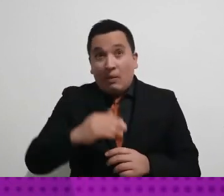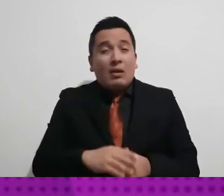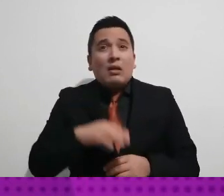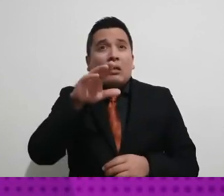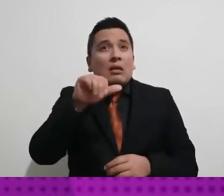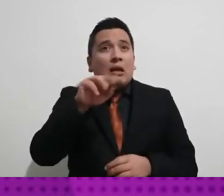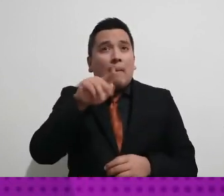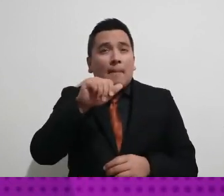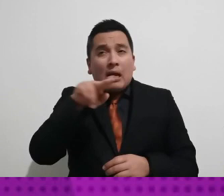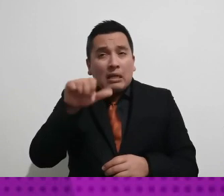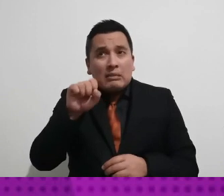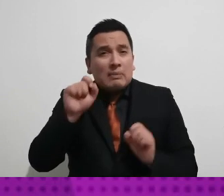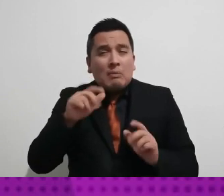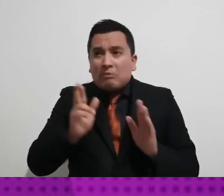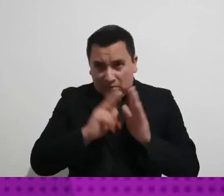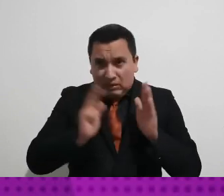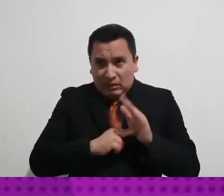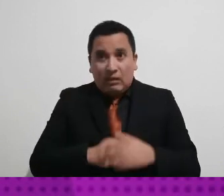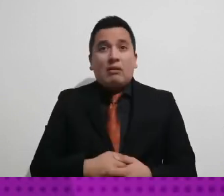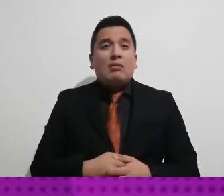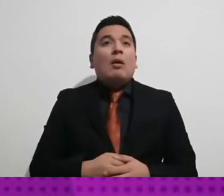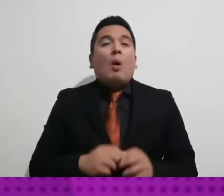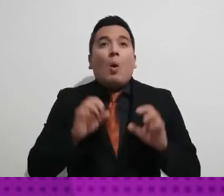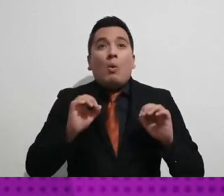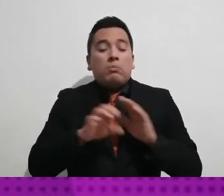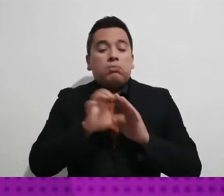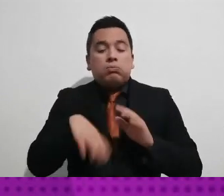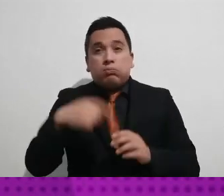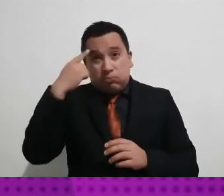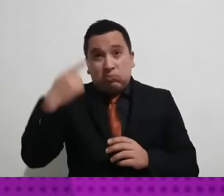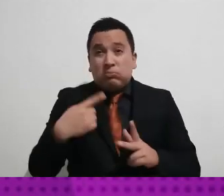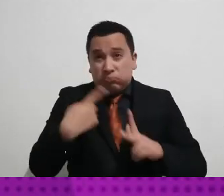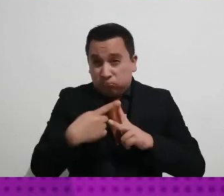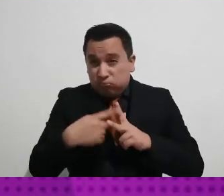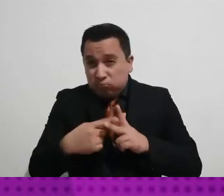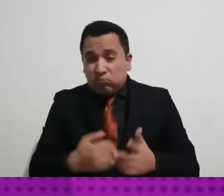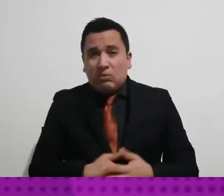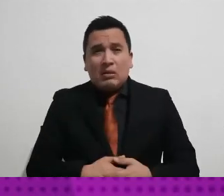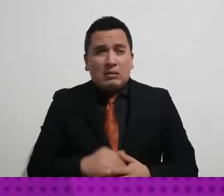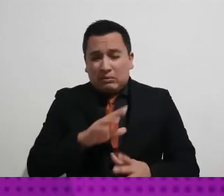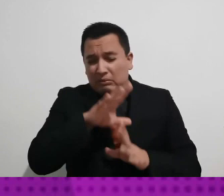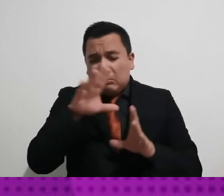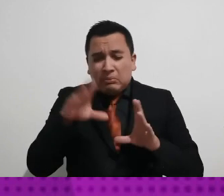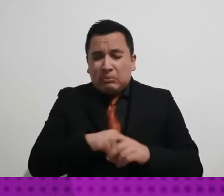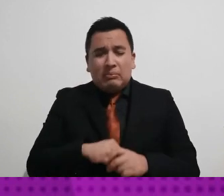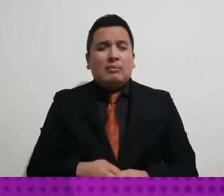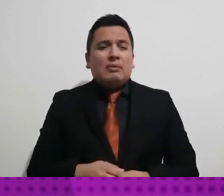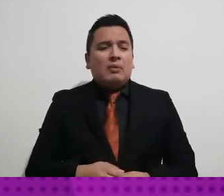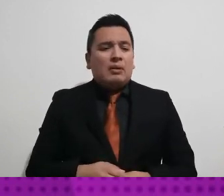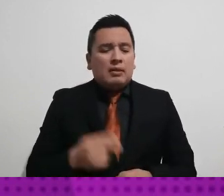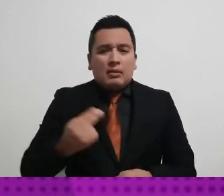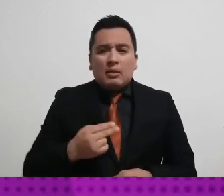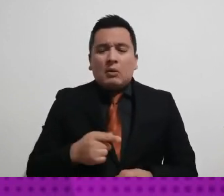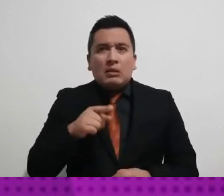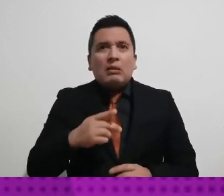en campaña, algunos protocolos para campaña, que se hizo también para la cuestión de los cómputos. Todas las